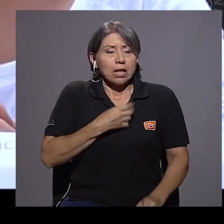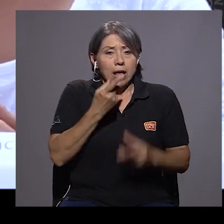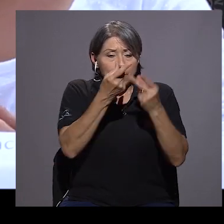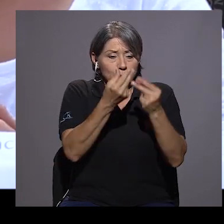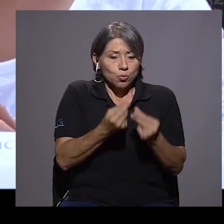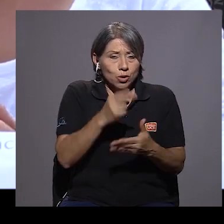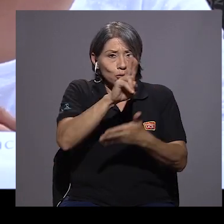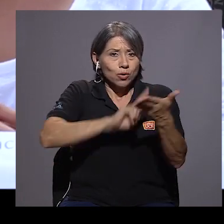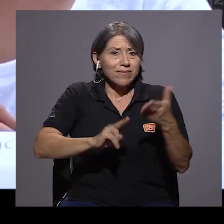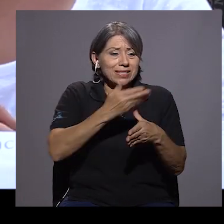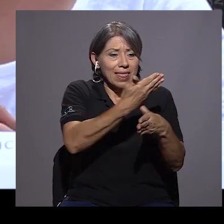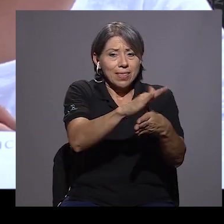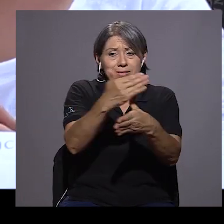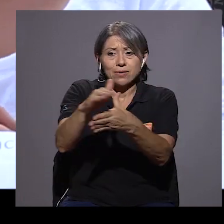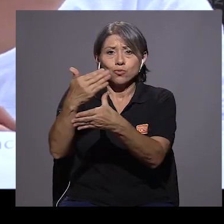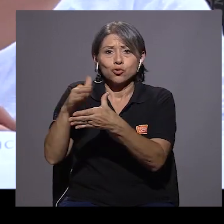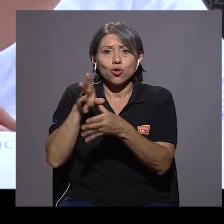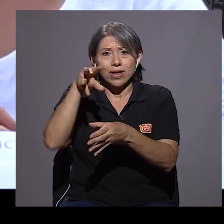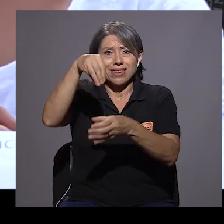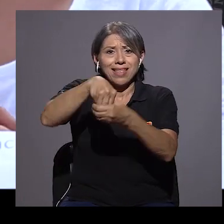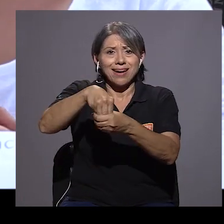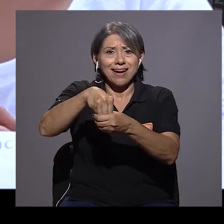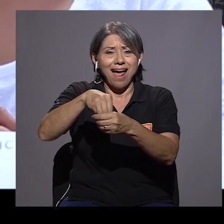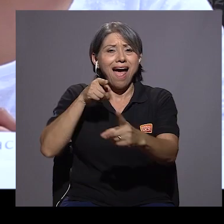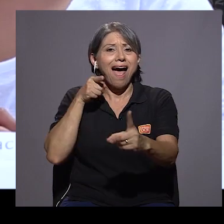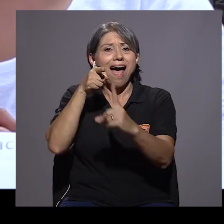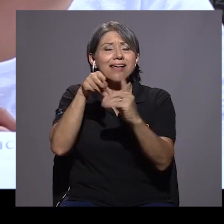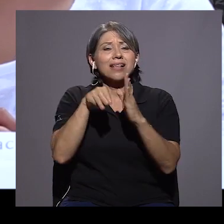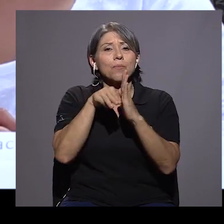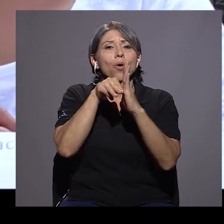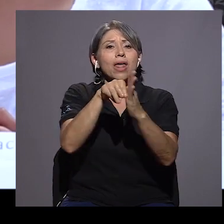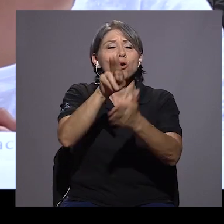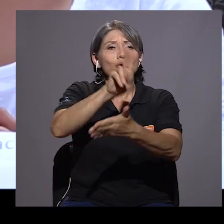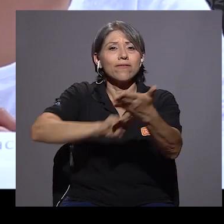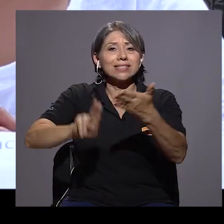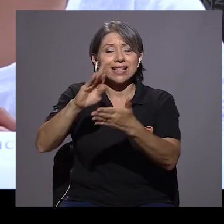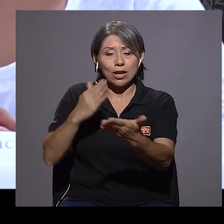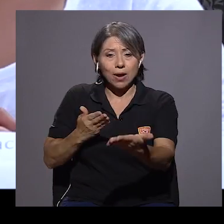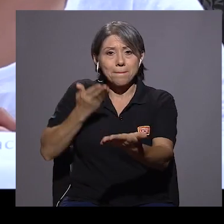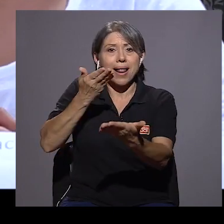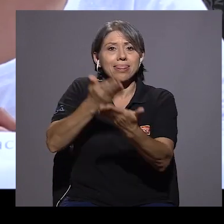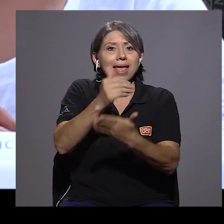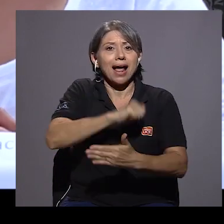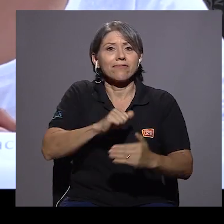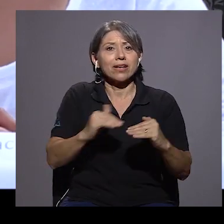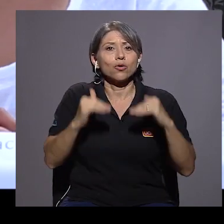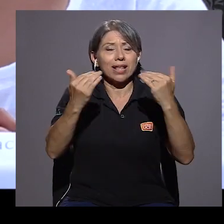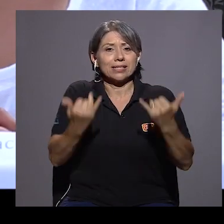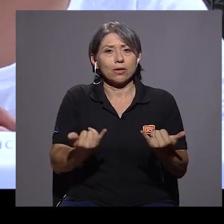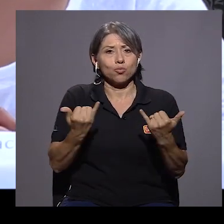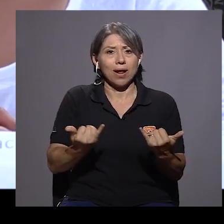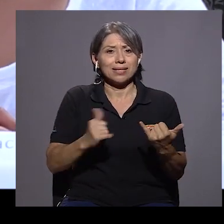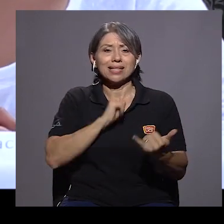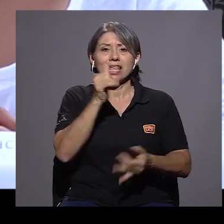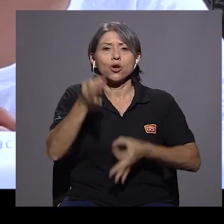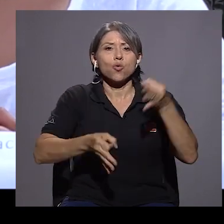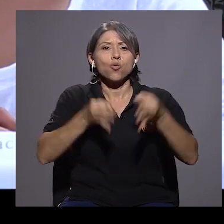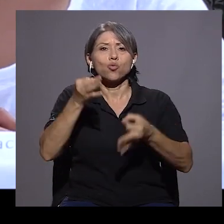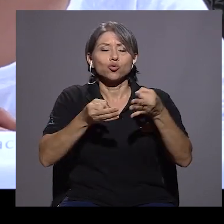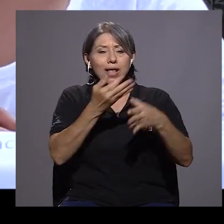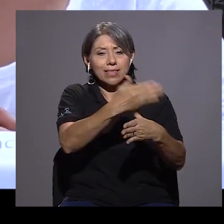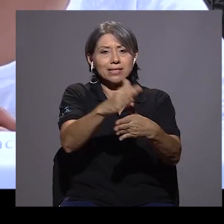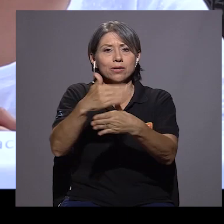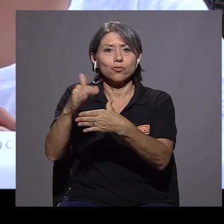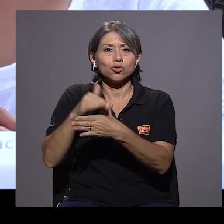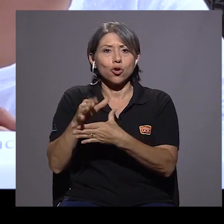molestia hacia la distribución interna del presupuesto universitario, hacia el modelo universitario que nos plantean las rectorías actuales